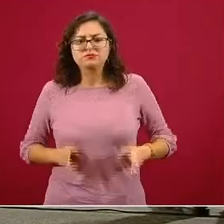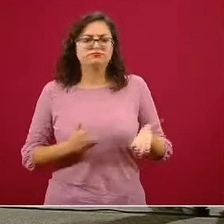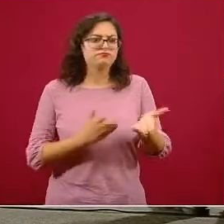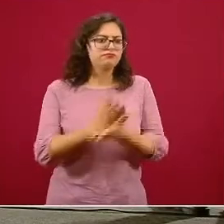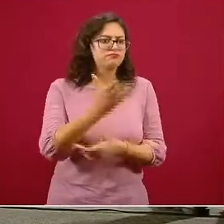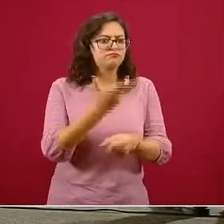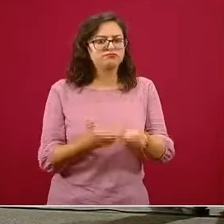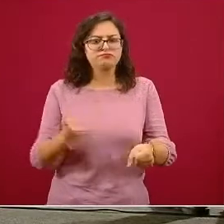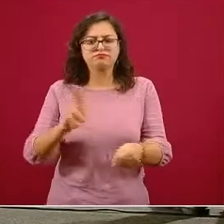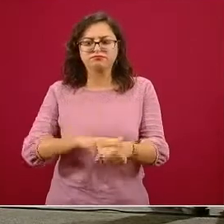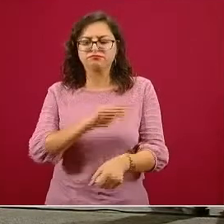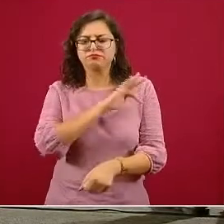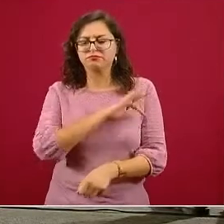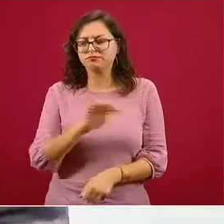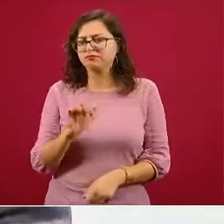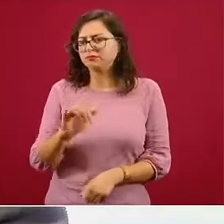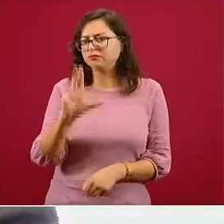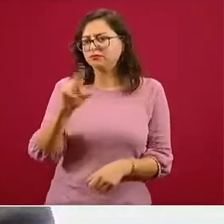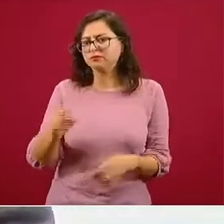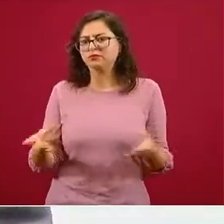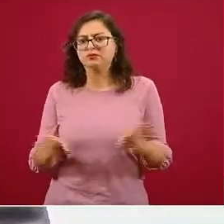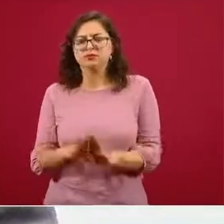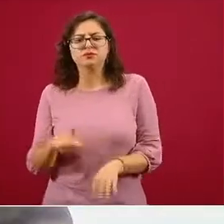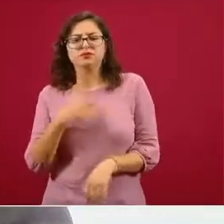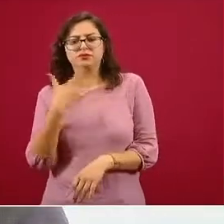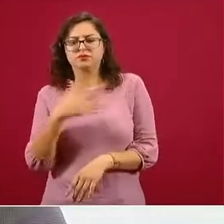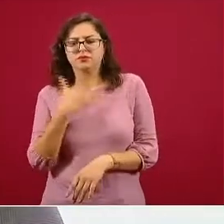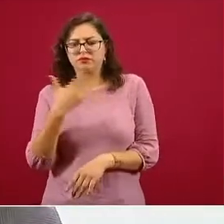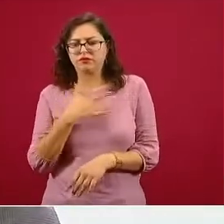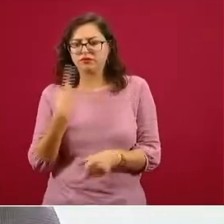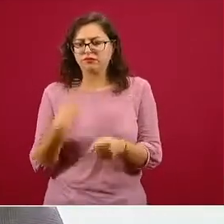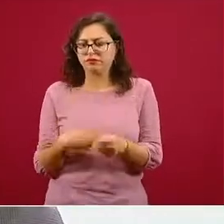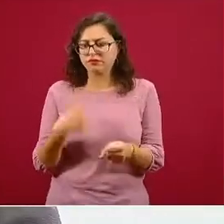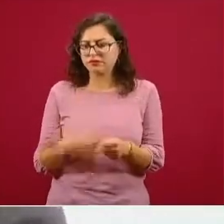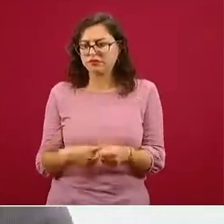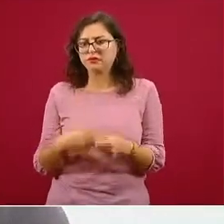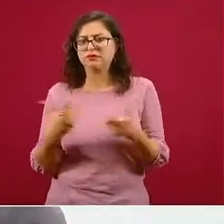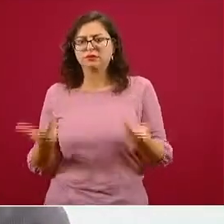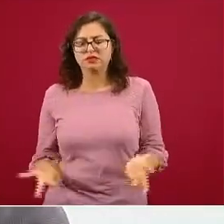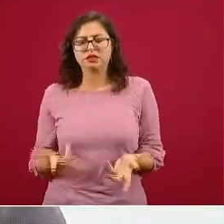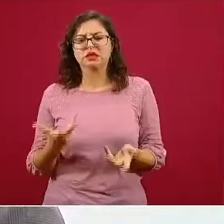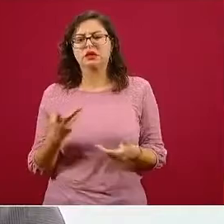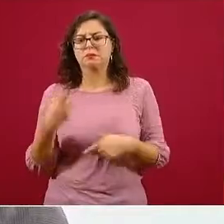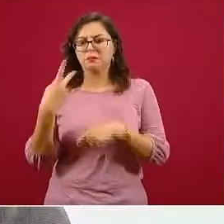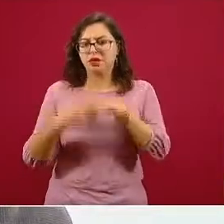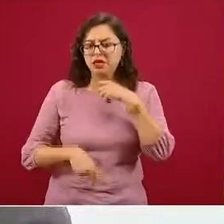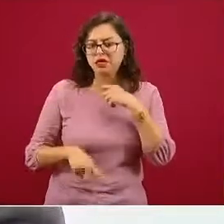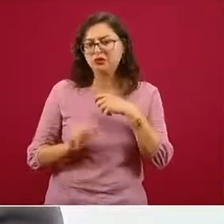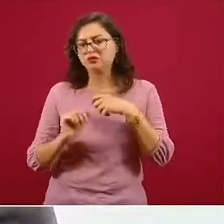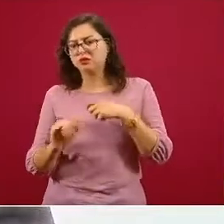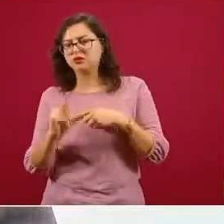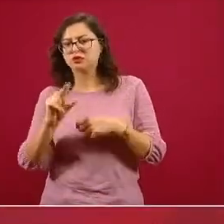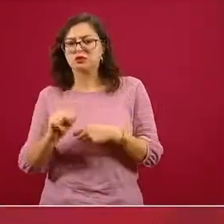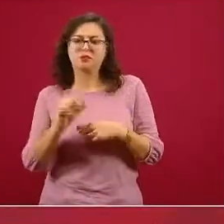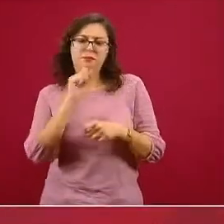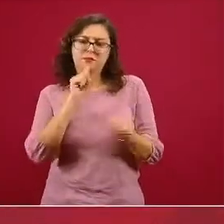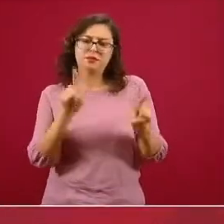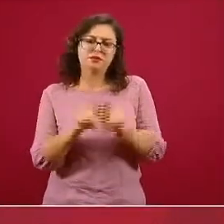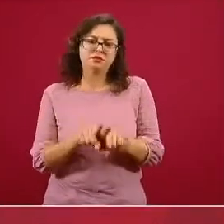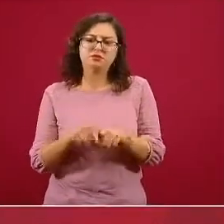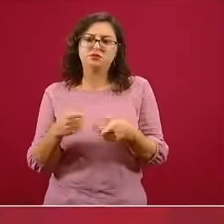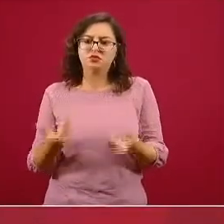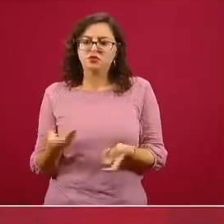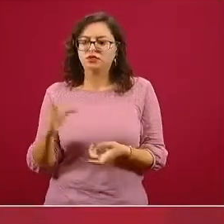a los servicios de salud, las expectativas, la visión que se tiene sobre la enfermedad, la percepción del riesgo y, desde luego, la